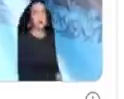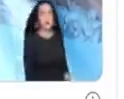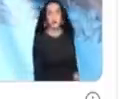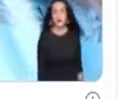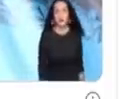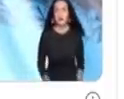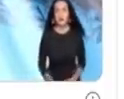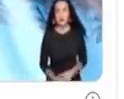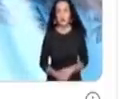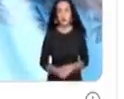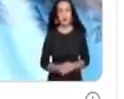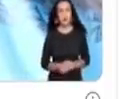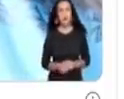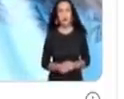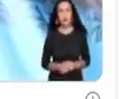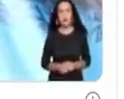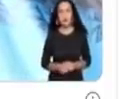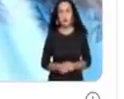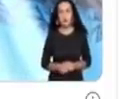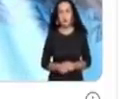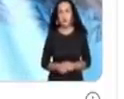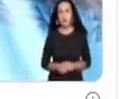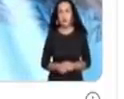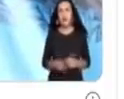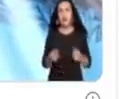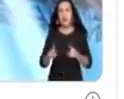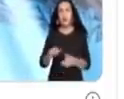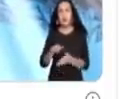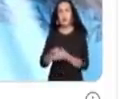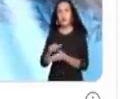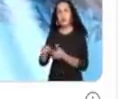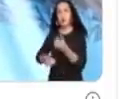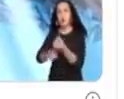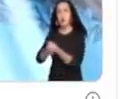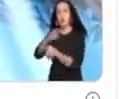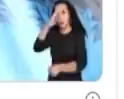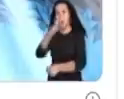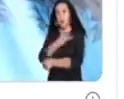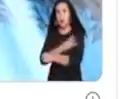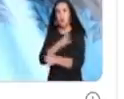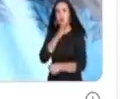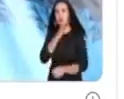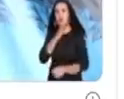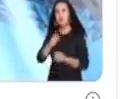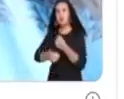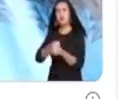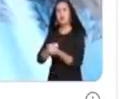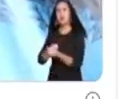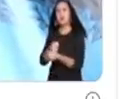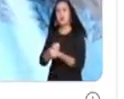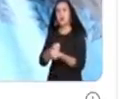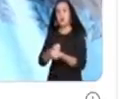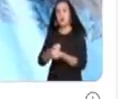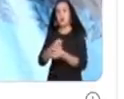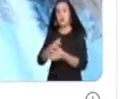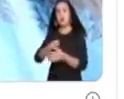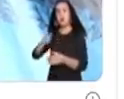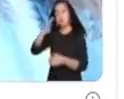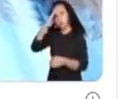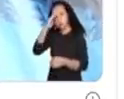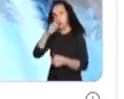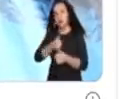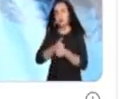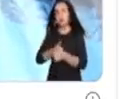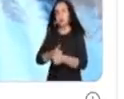nacional con grupos paramilitares como se deriva de los testimonios de responsables y víctimas junto con las